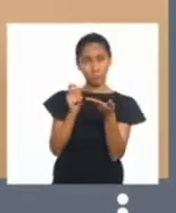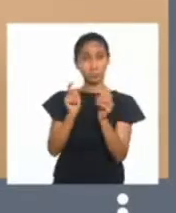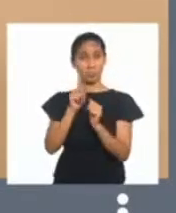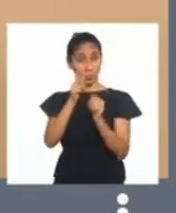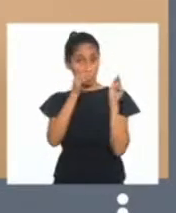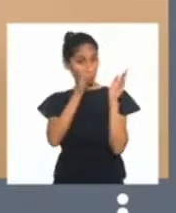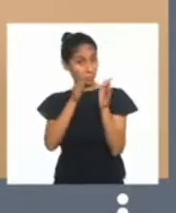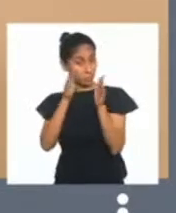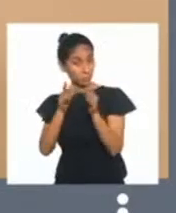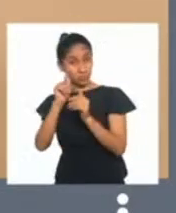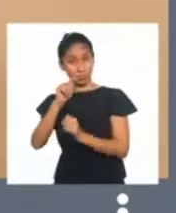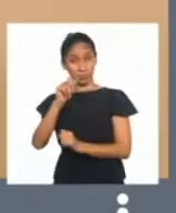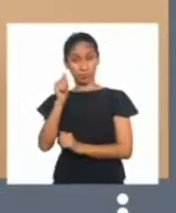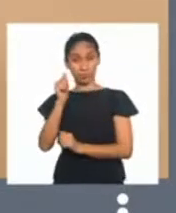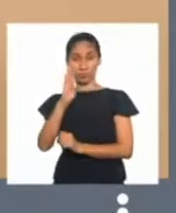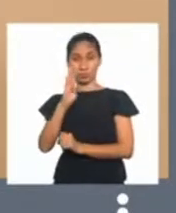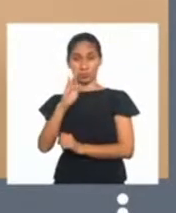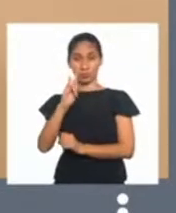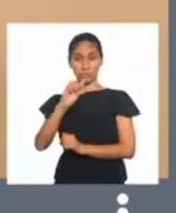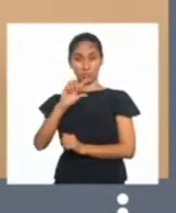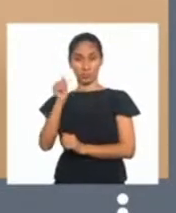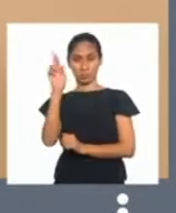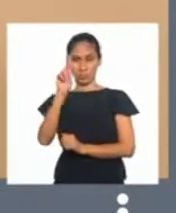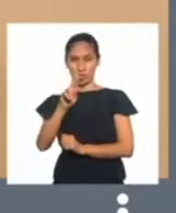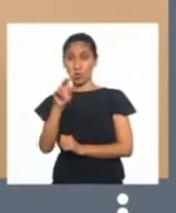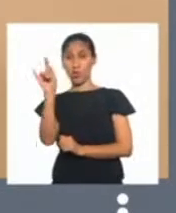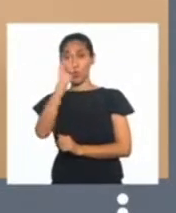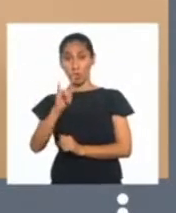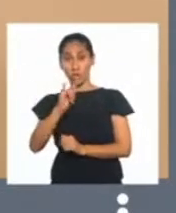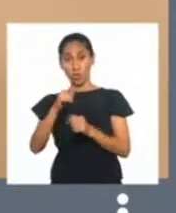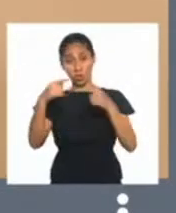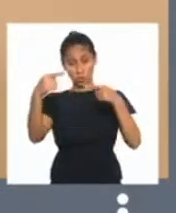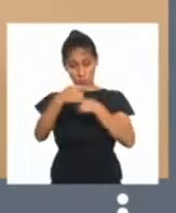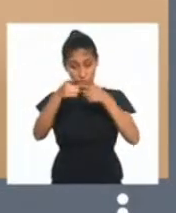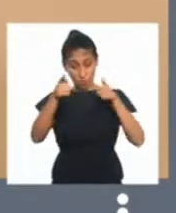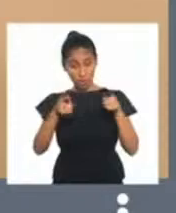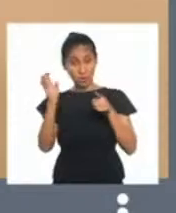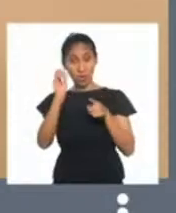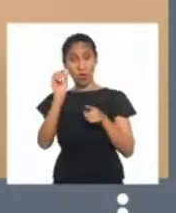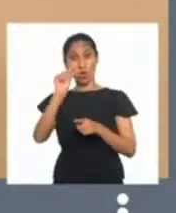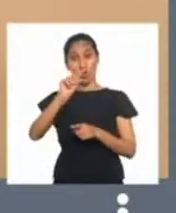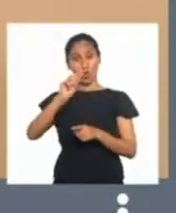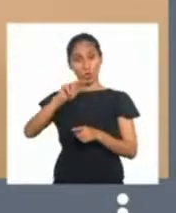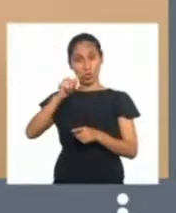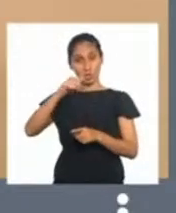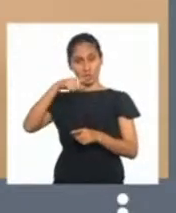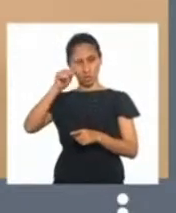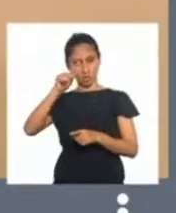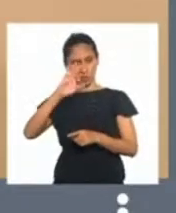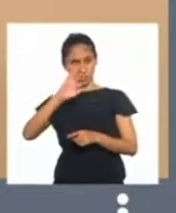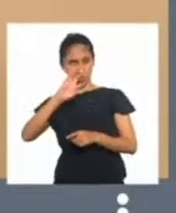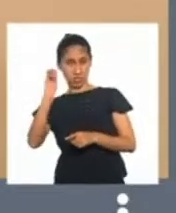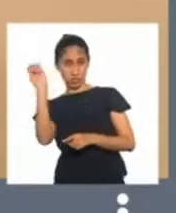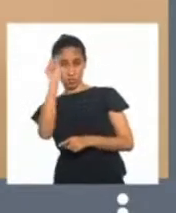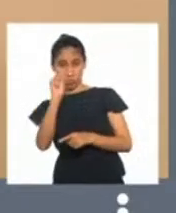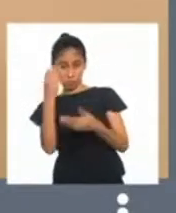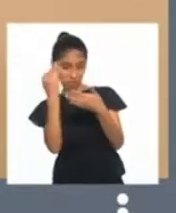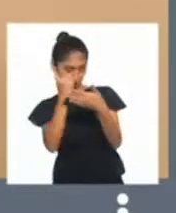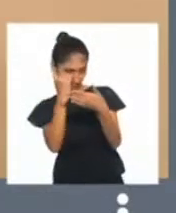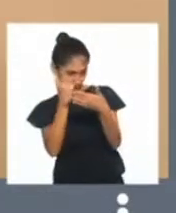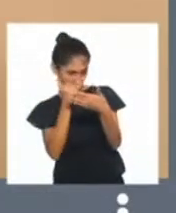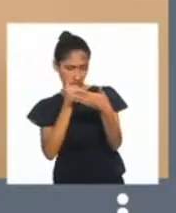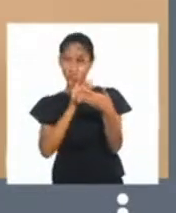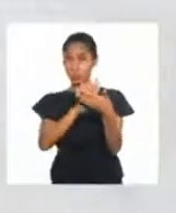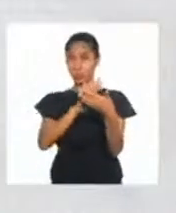Un procedimiento tabular utilizando tablas o gráficos para ver el comportamiento del capital y los